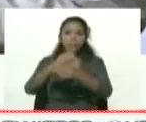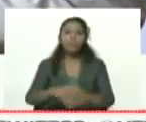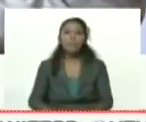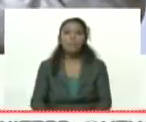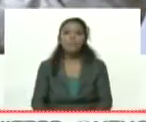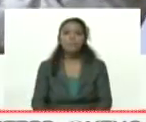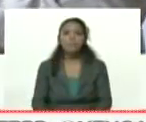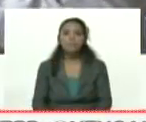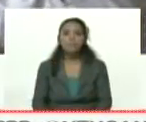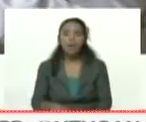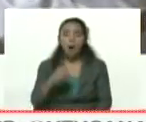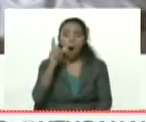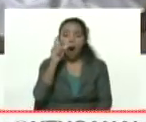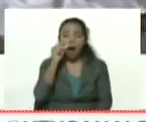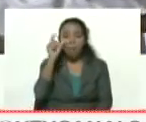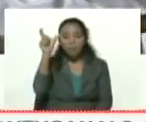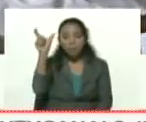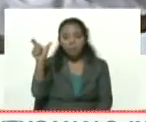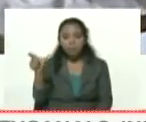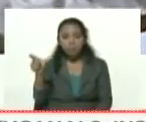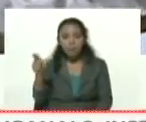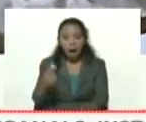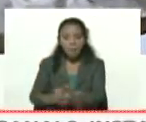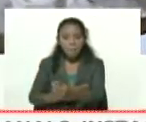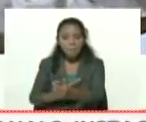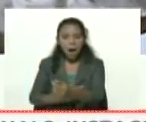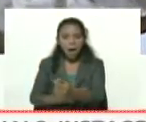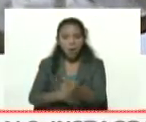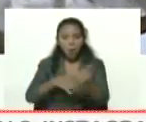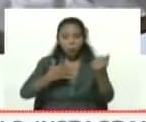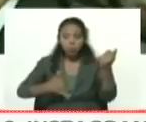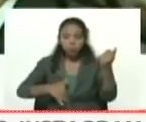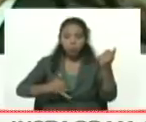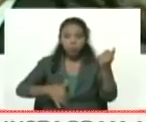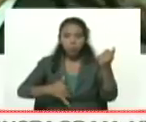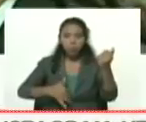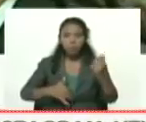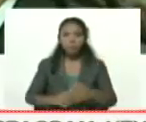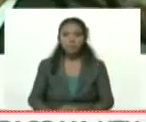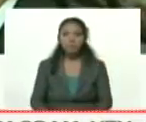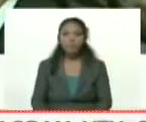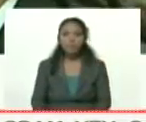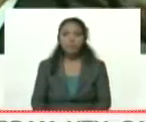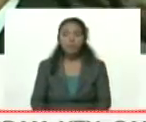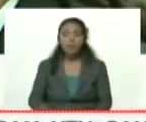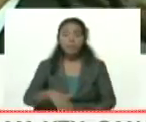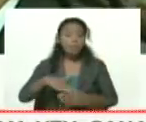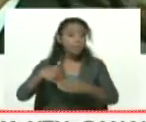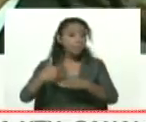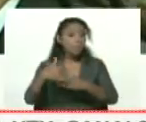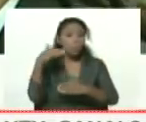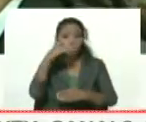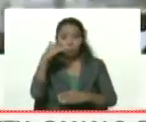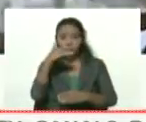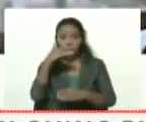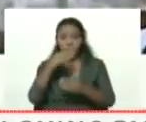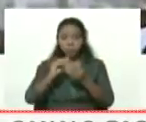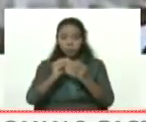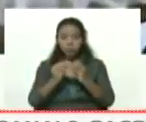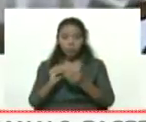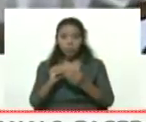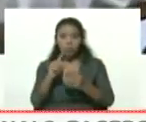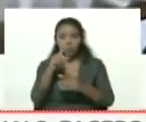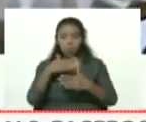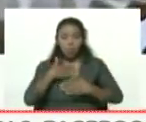Alberto Lovera, hermano, te cantó a la primera. Después de aquel octubre lacerado en tu cuerpo, como